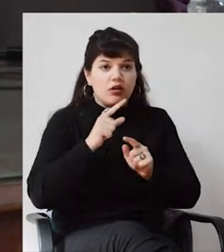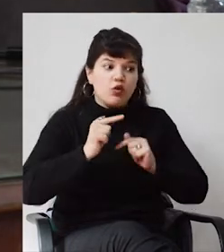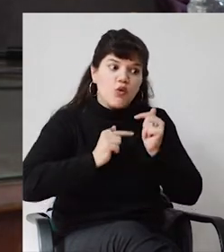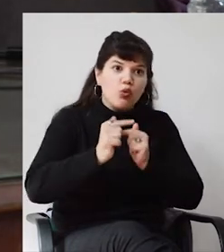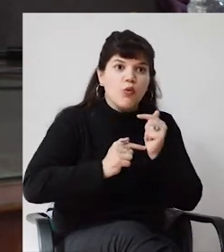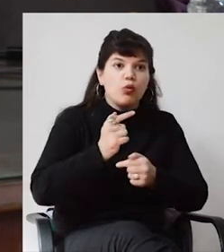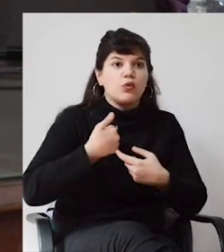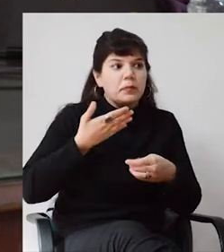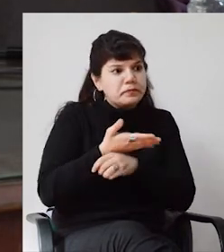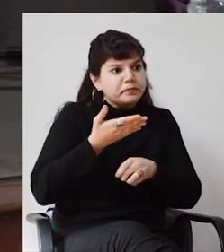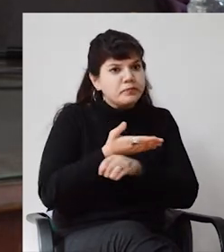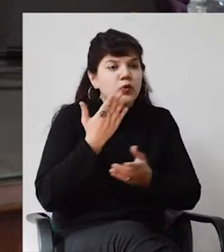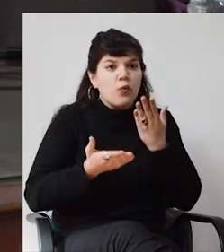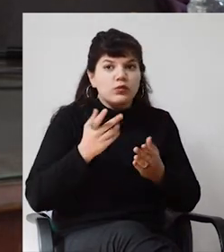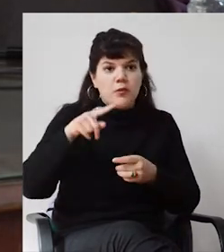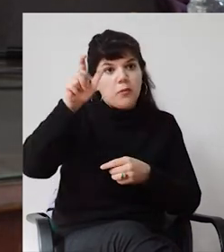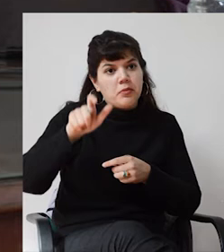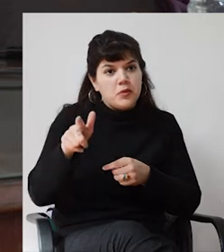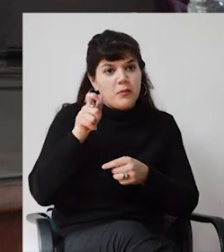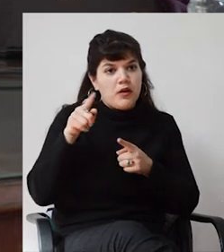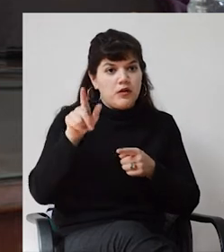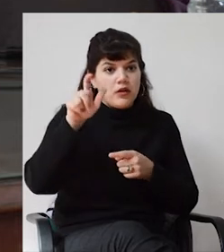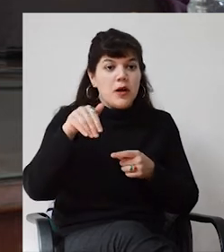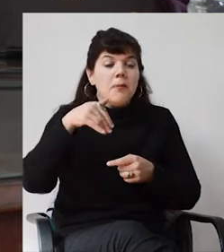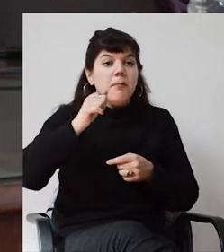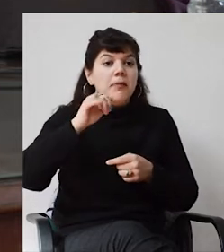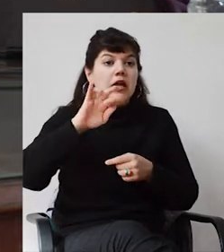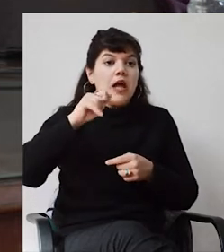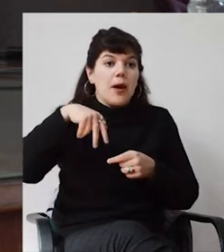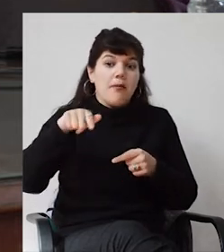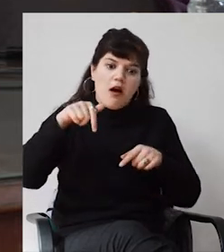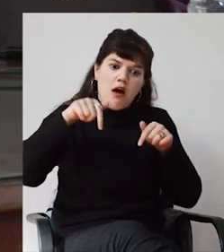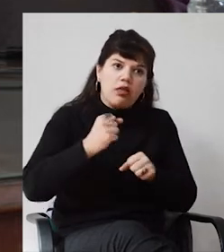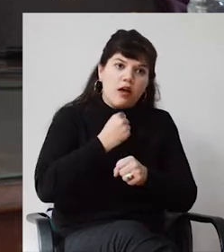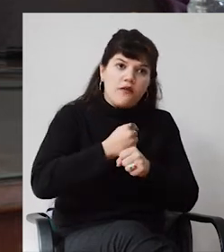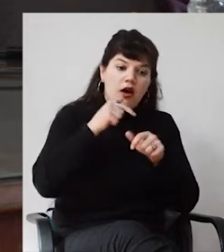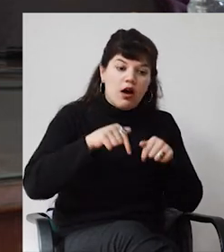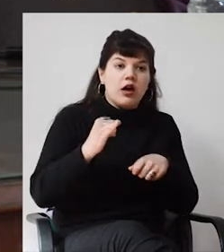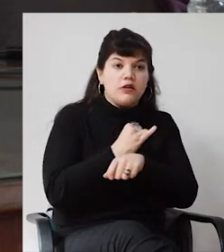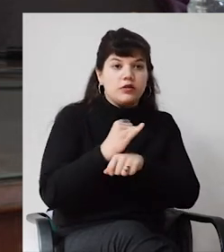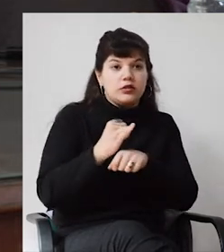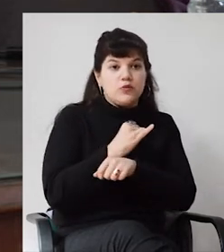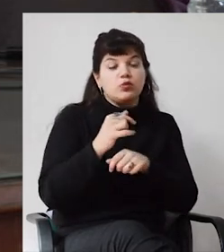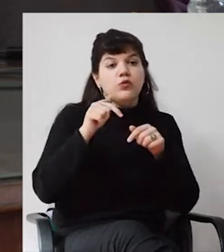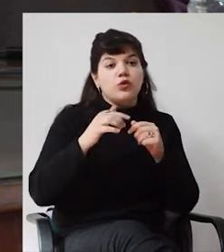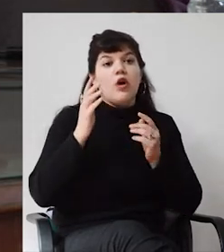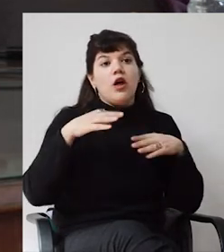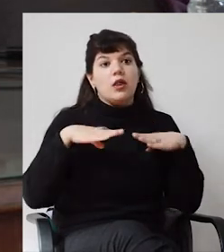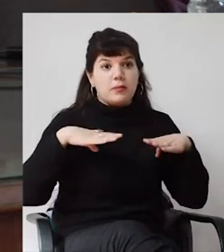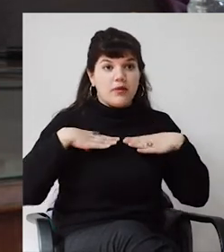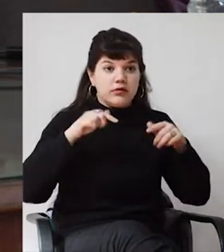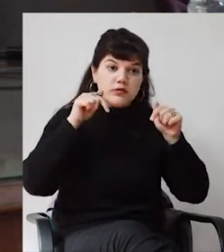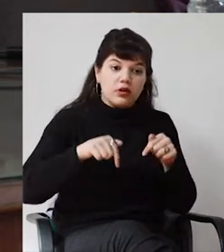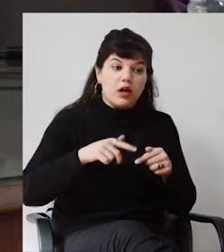ya, en los que continuamos pidiendo justicia por Miriam. Miriam Maceo Soto, funcionaria del Instituto Superior de Educación